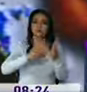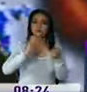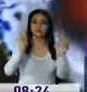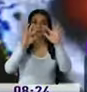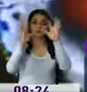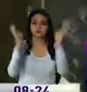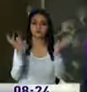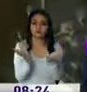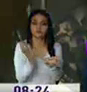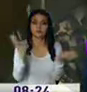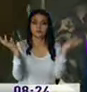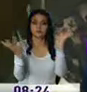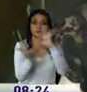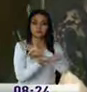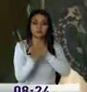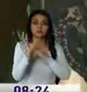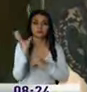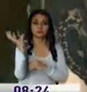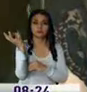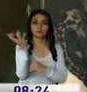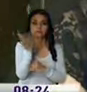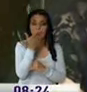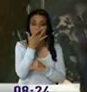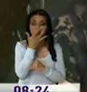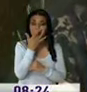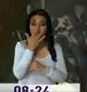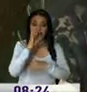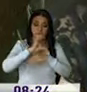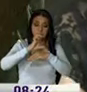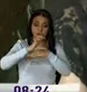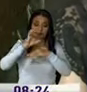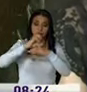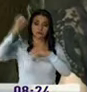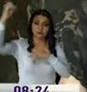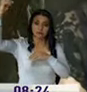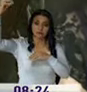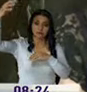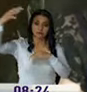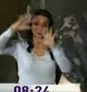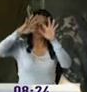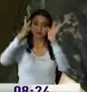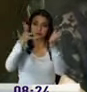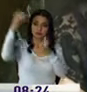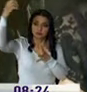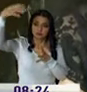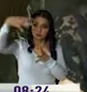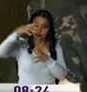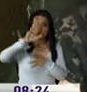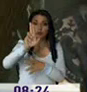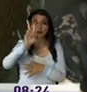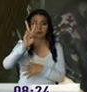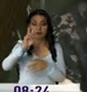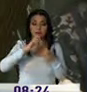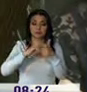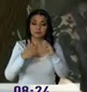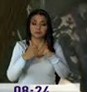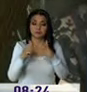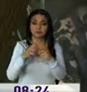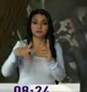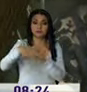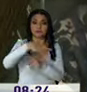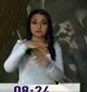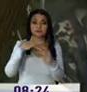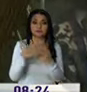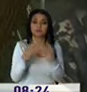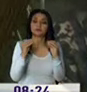cambio climático. El Ecuador, que tiene una gran cantidad de radiación ultravioleta, sabemos que con estos problemas ambientales vamos a tener